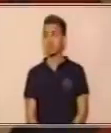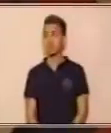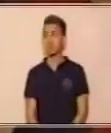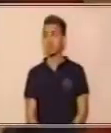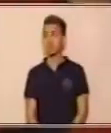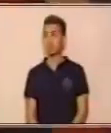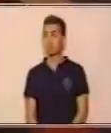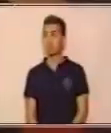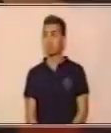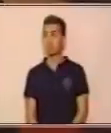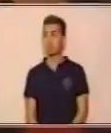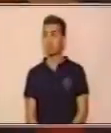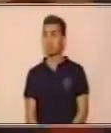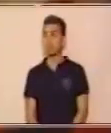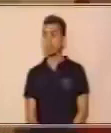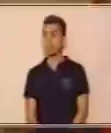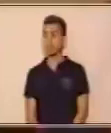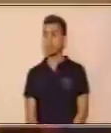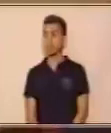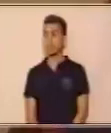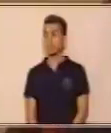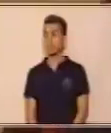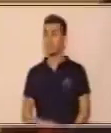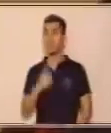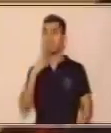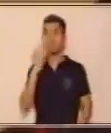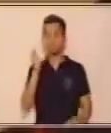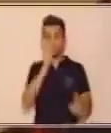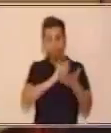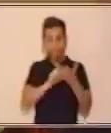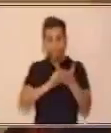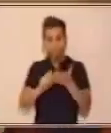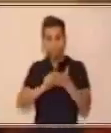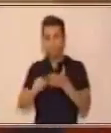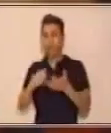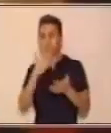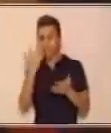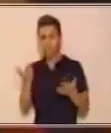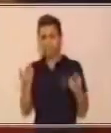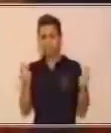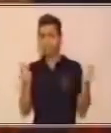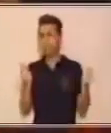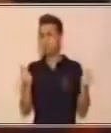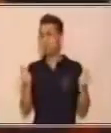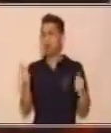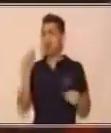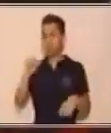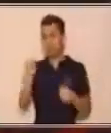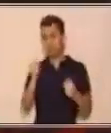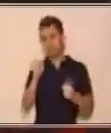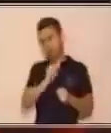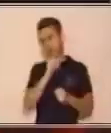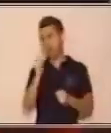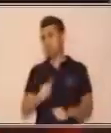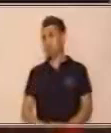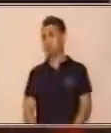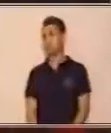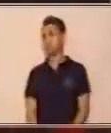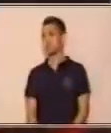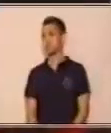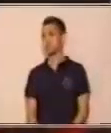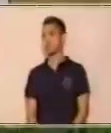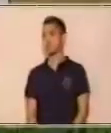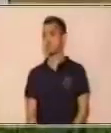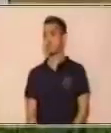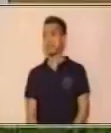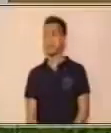puedes notar que el trabajo fue realmente sencillo, muy práctico. Ahora hagamos otra. Ahora observa,